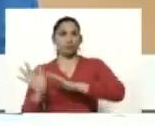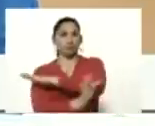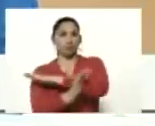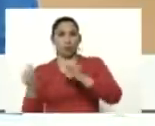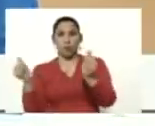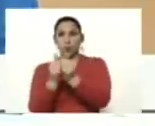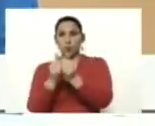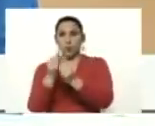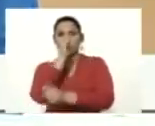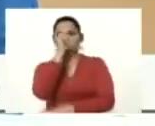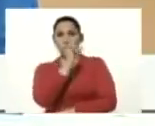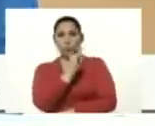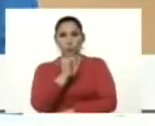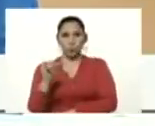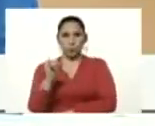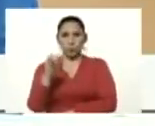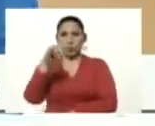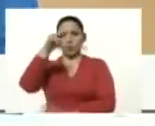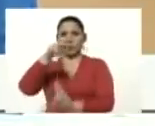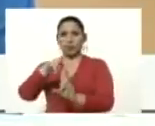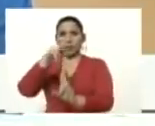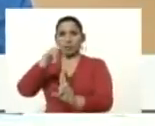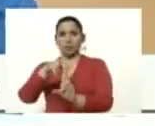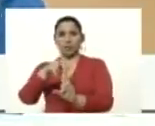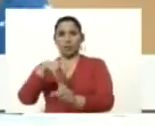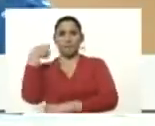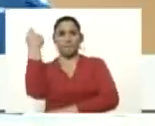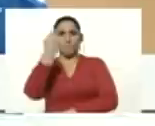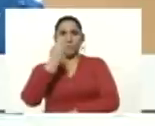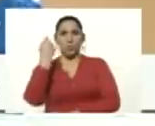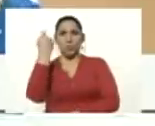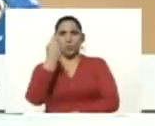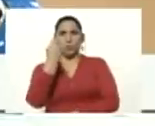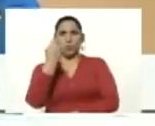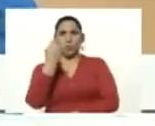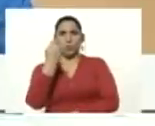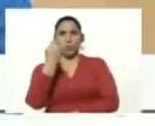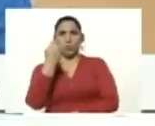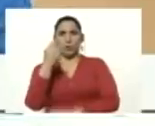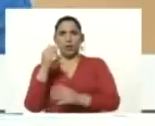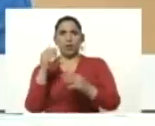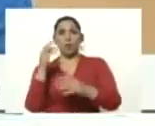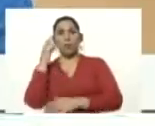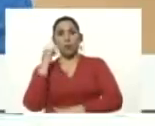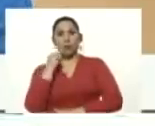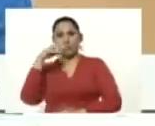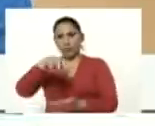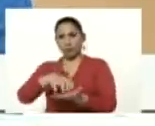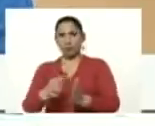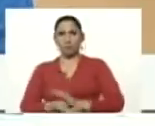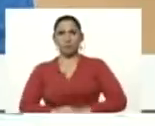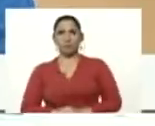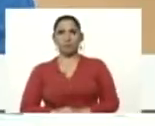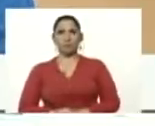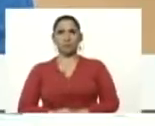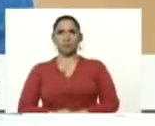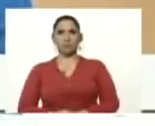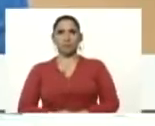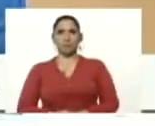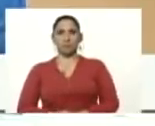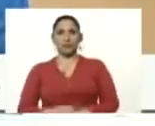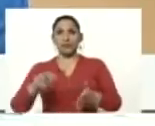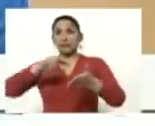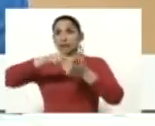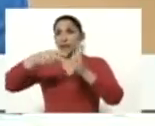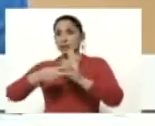con el Zulia, Táchira, Apure y Santa Elena y Guairén en Bolívar. Quiere